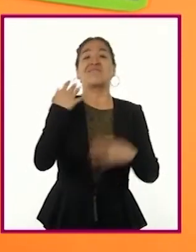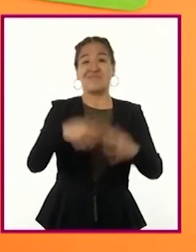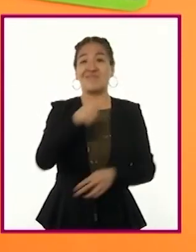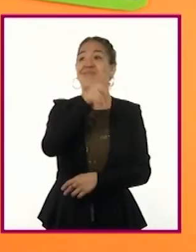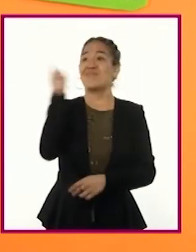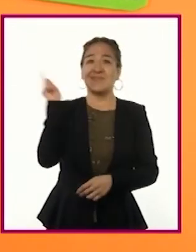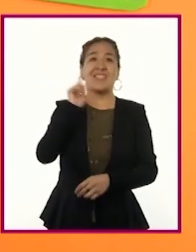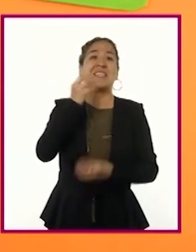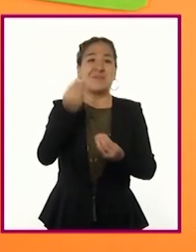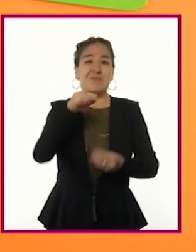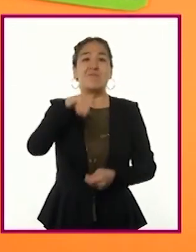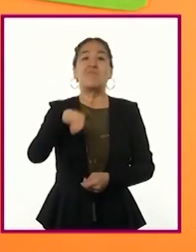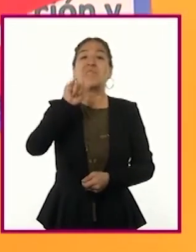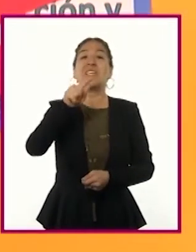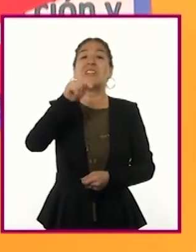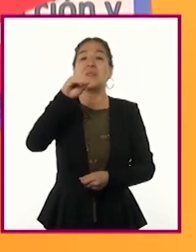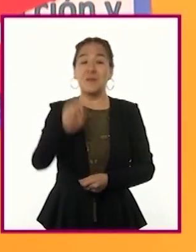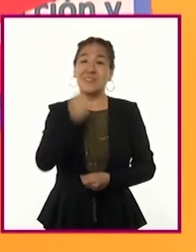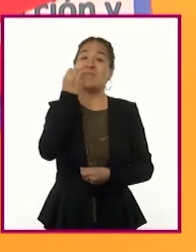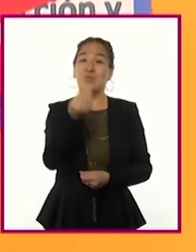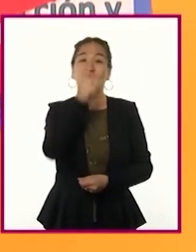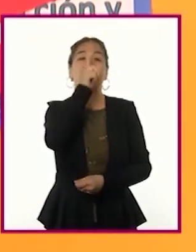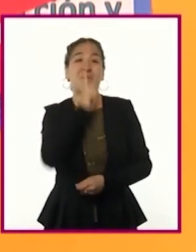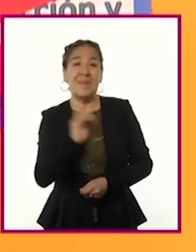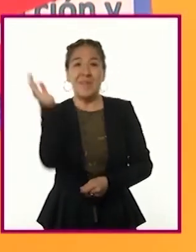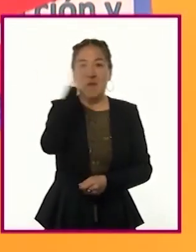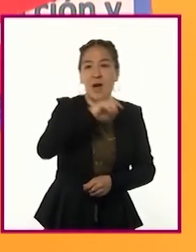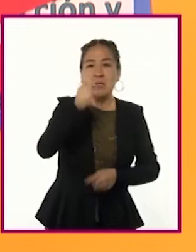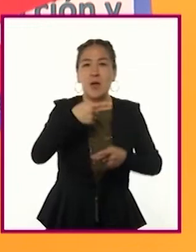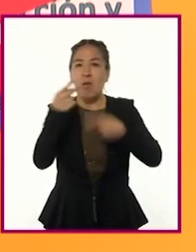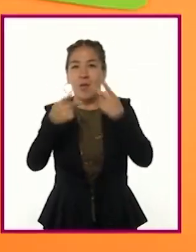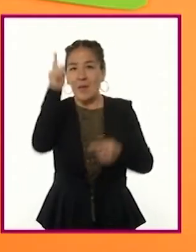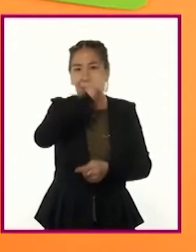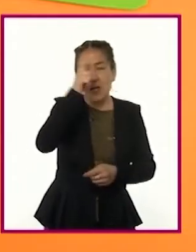rondando por ahí y son serias las consecuencias que pueden